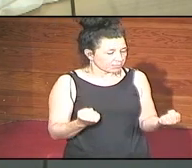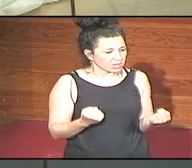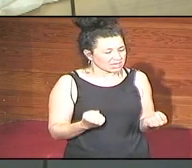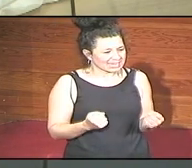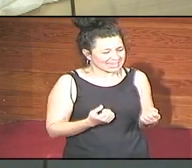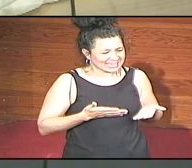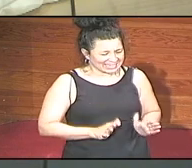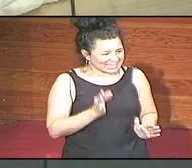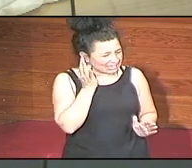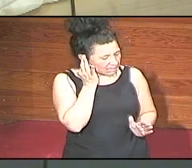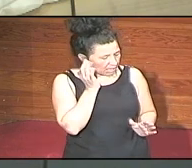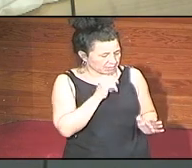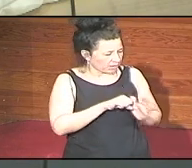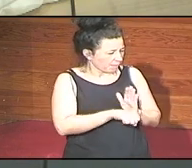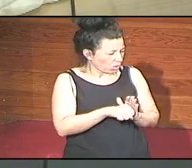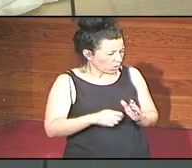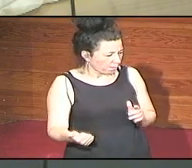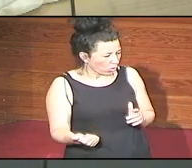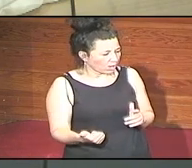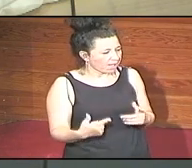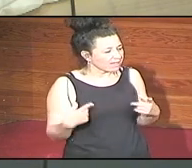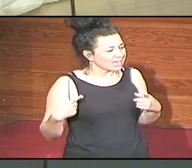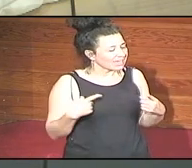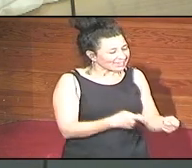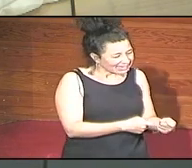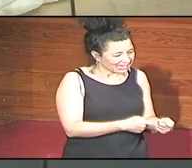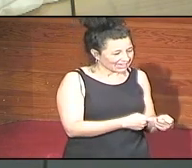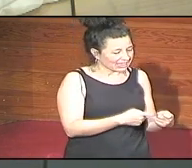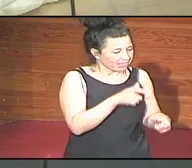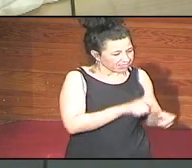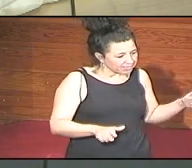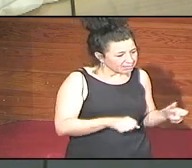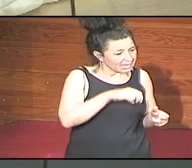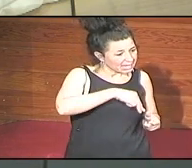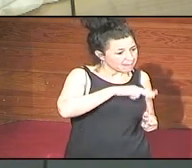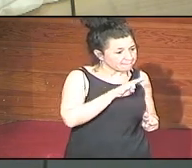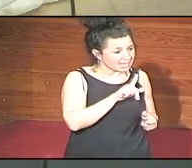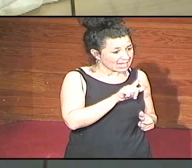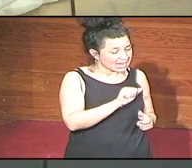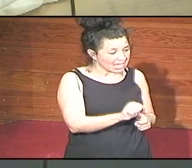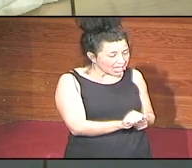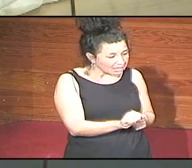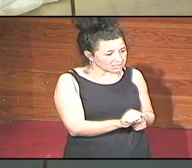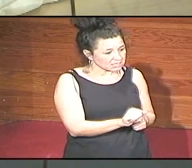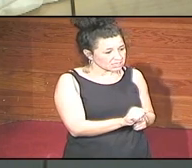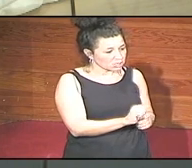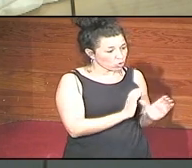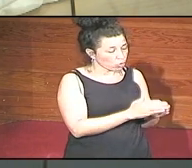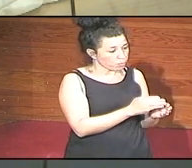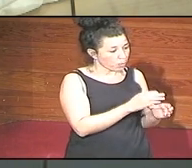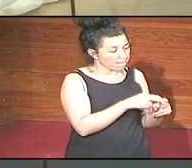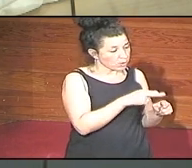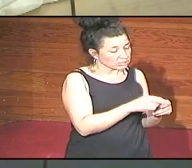ha enrollado un poco pero la guerra civil fue entre el mp el partido que está en el poder y unite